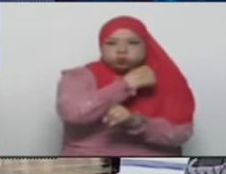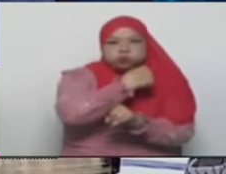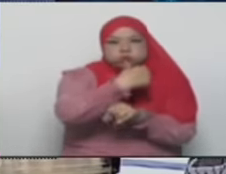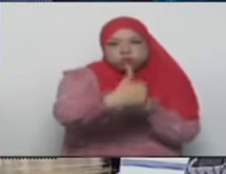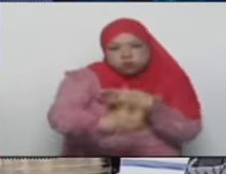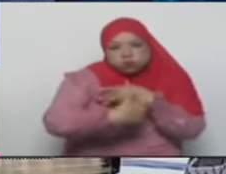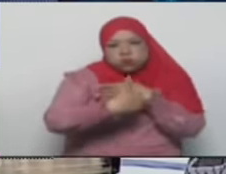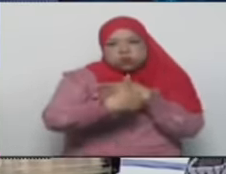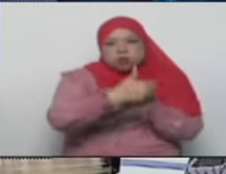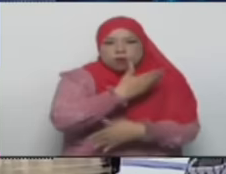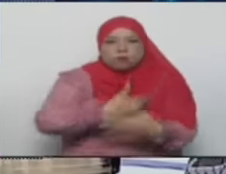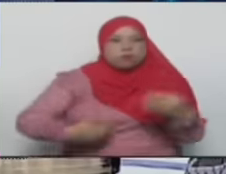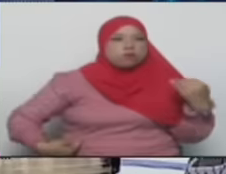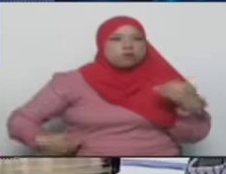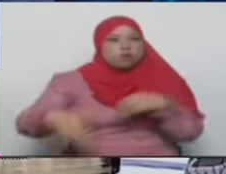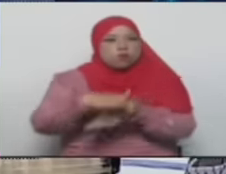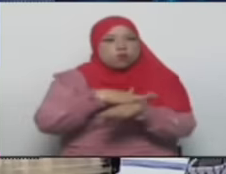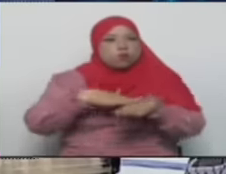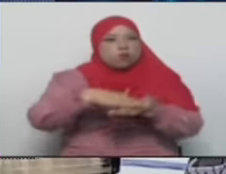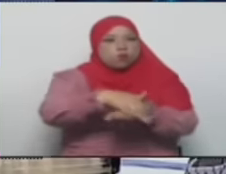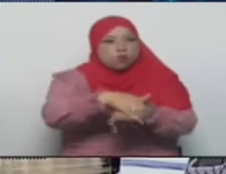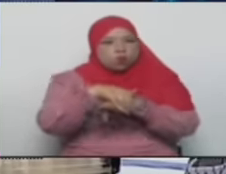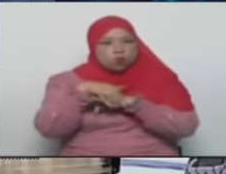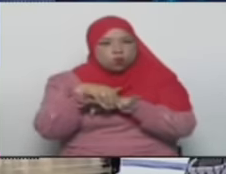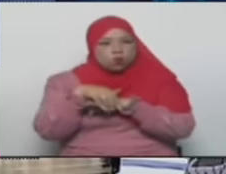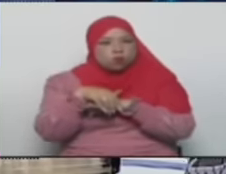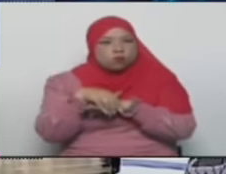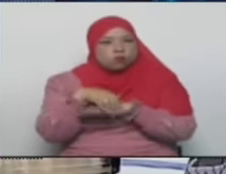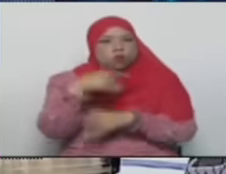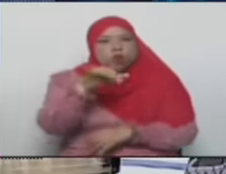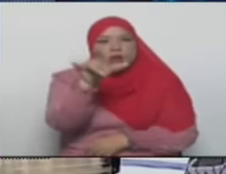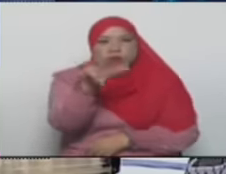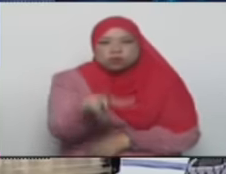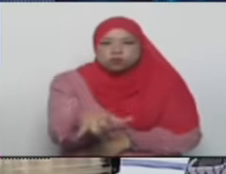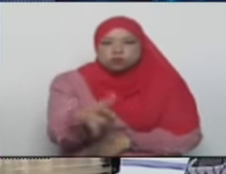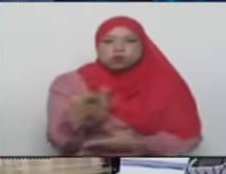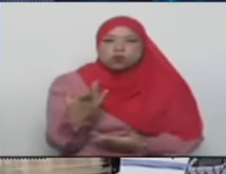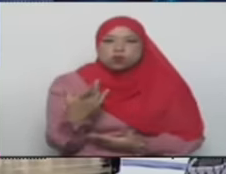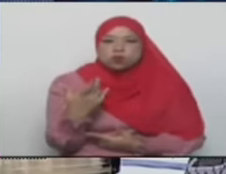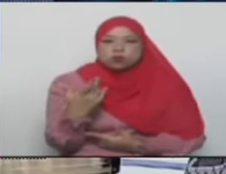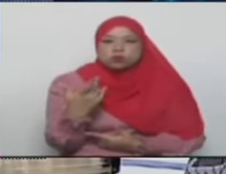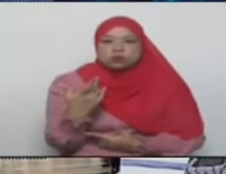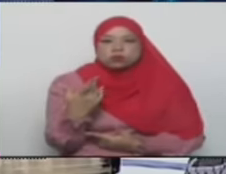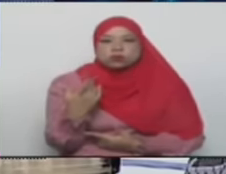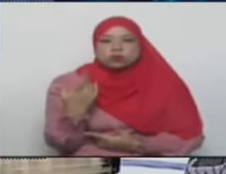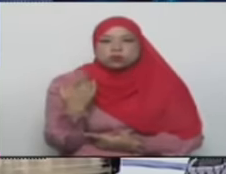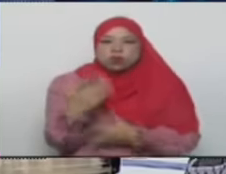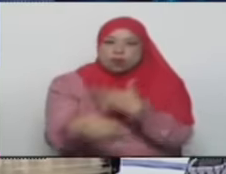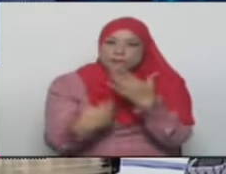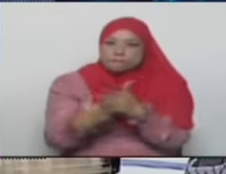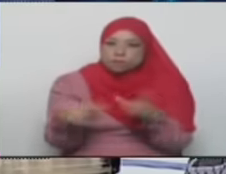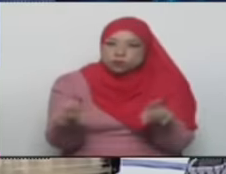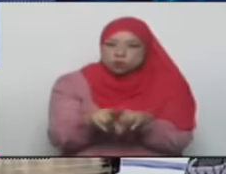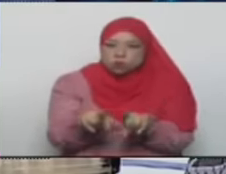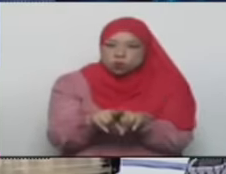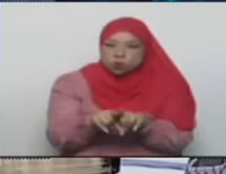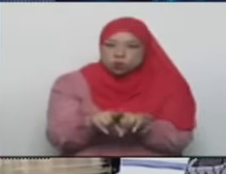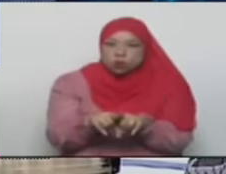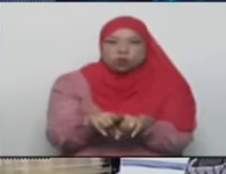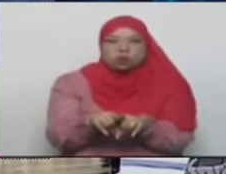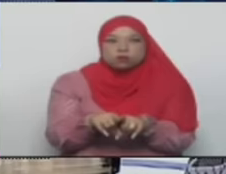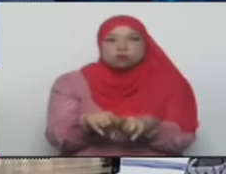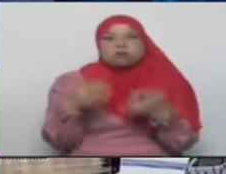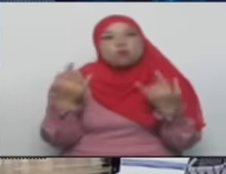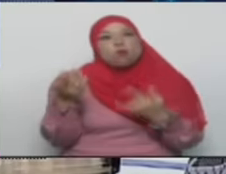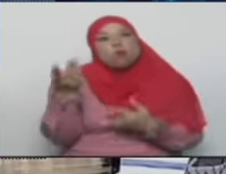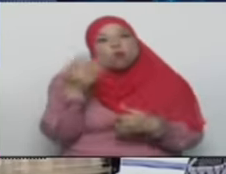contra el primer ministro Starmer en Londres. La dirigió él personalmente, la reivindicó y